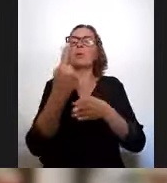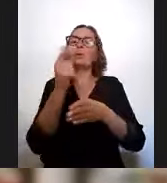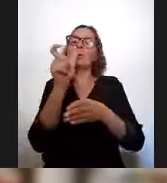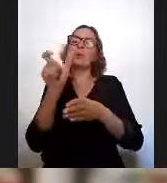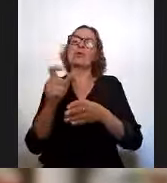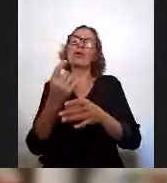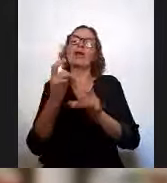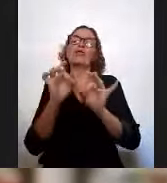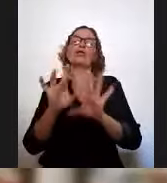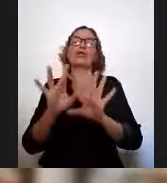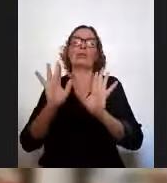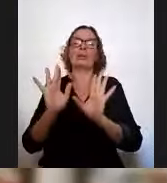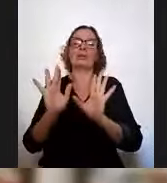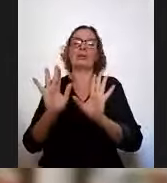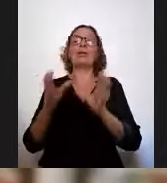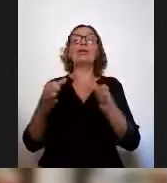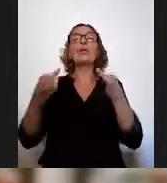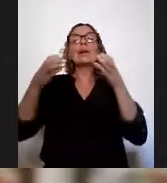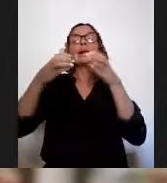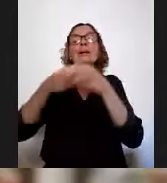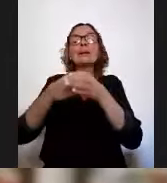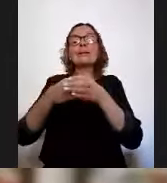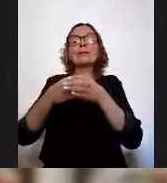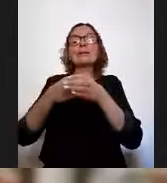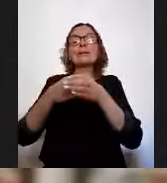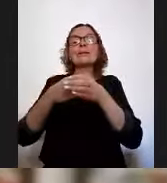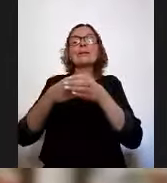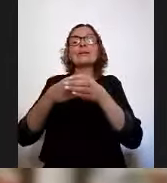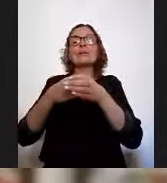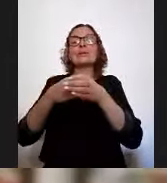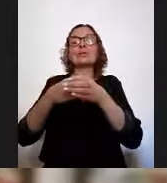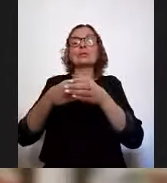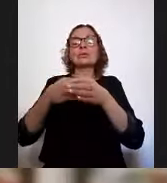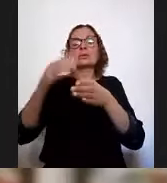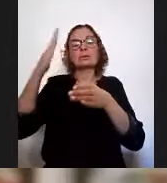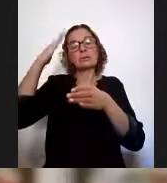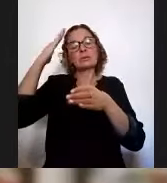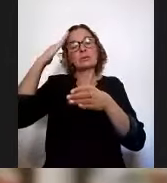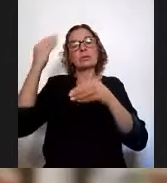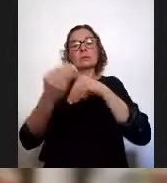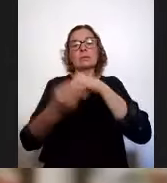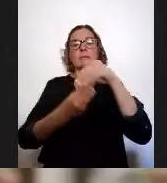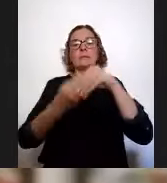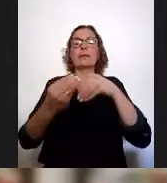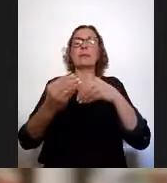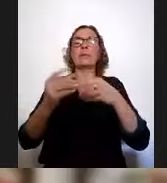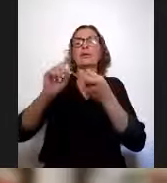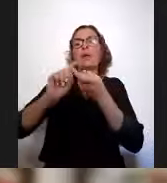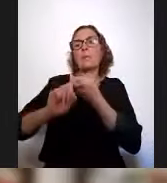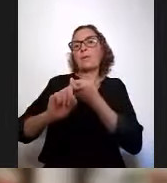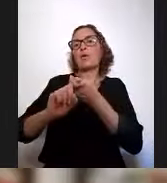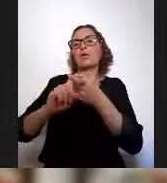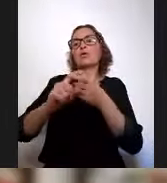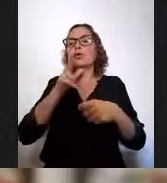es un camino en equipo. Y tengo que saber si mi familia, si mi pareja, si mis